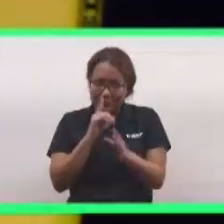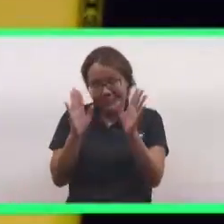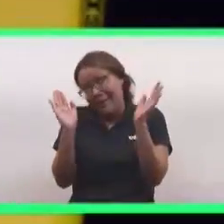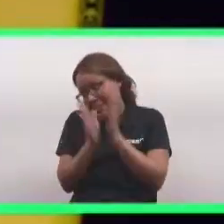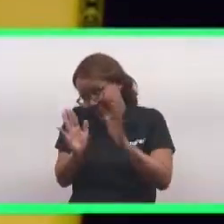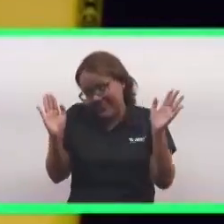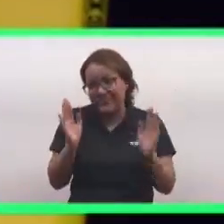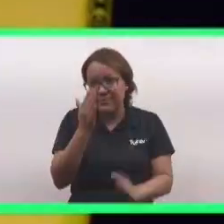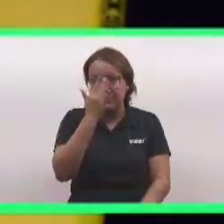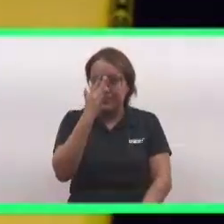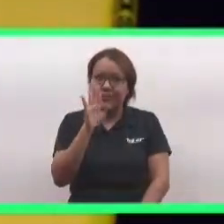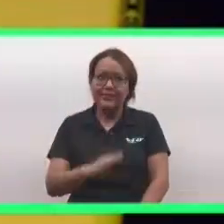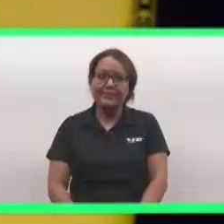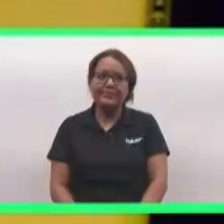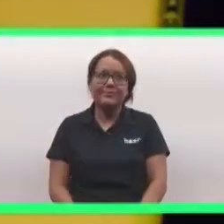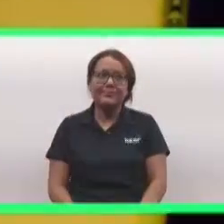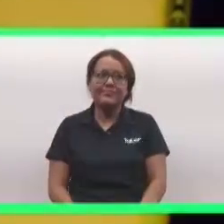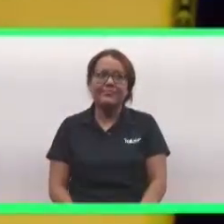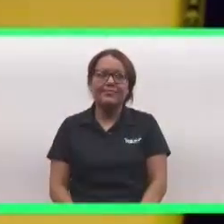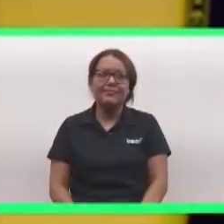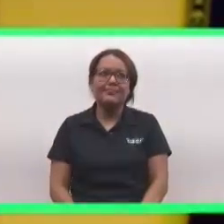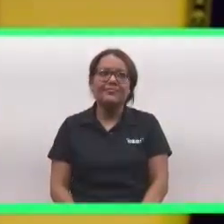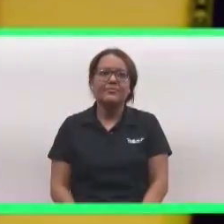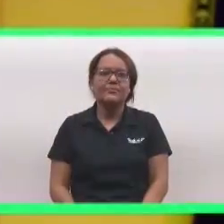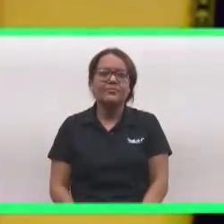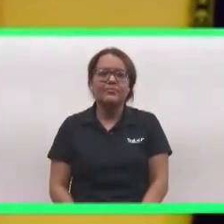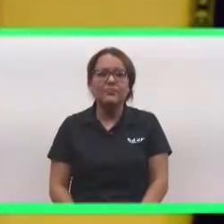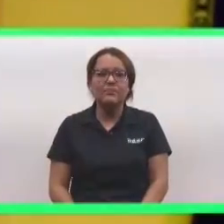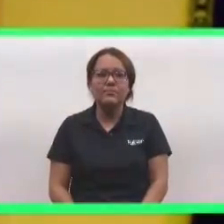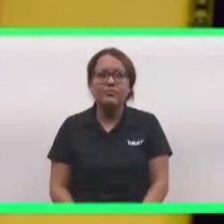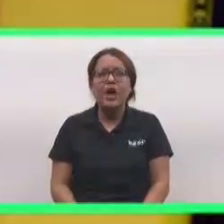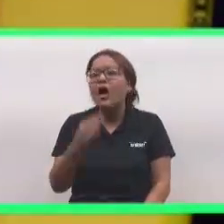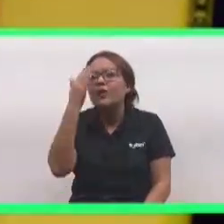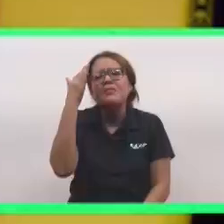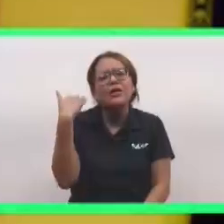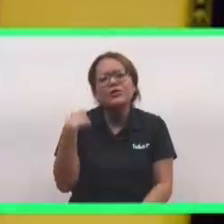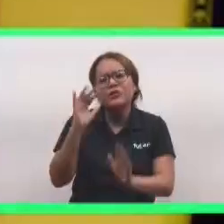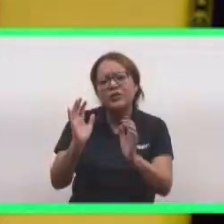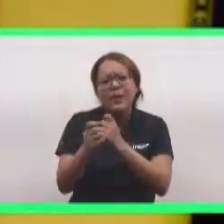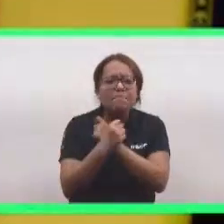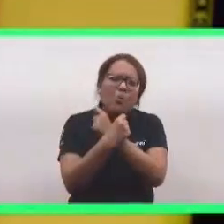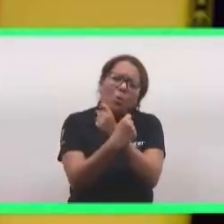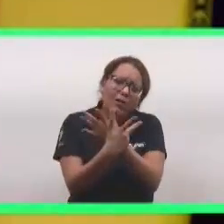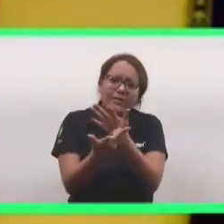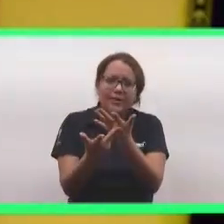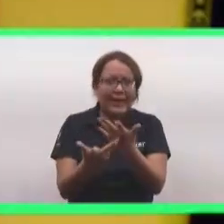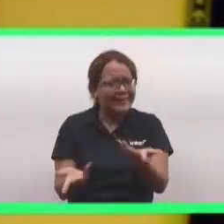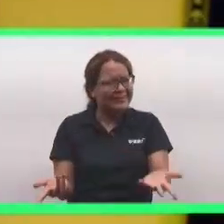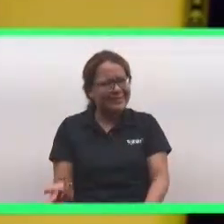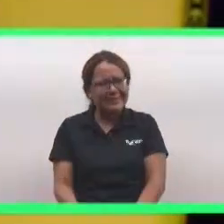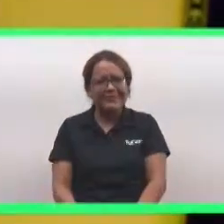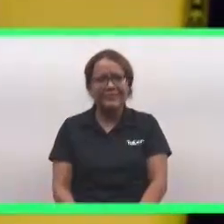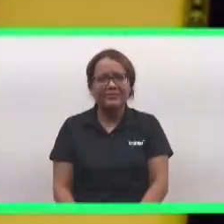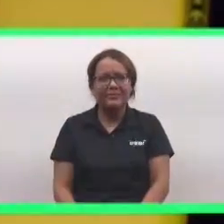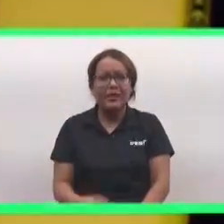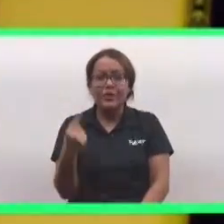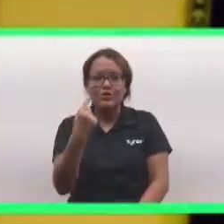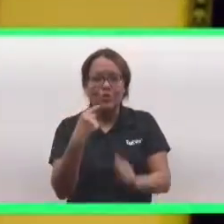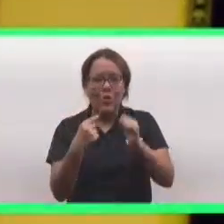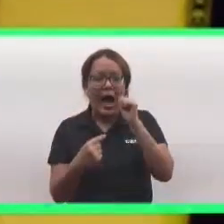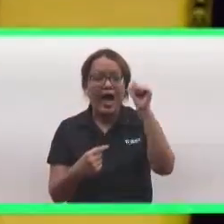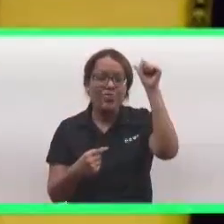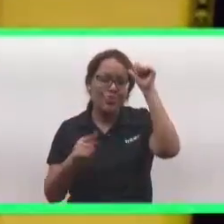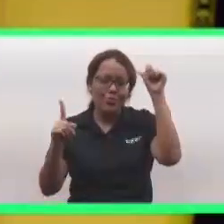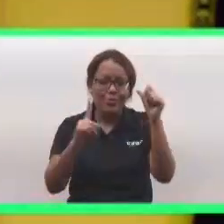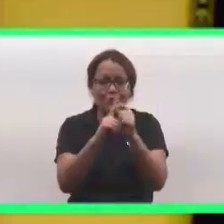Amén. Van a censurar en YouTube. Ay, la niña es bien amorosa. Solo con adulto mayor se